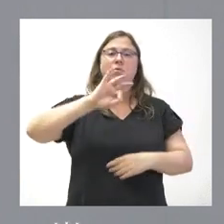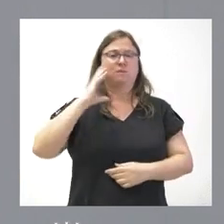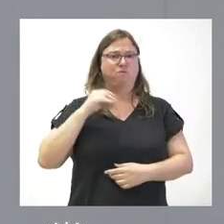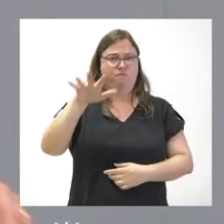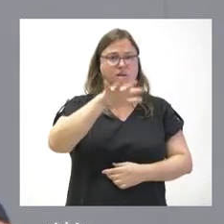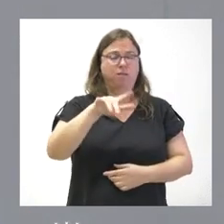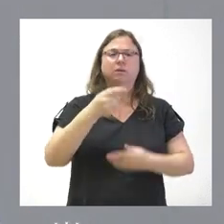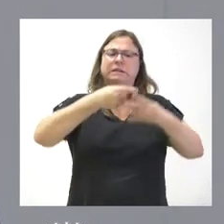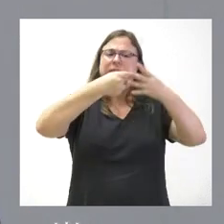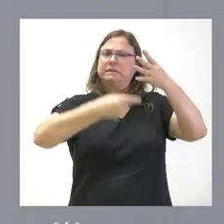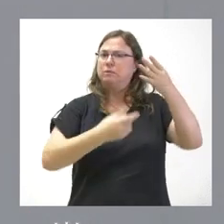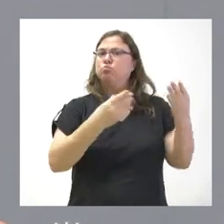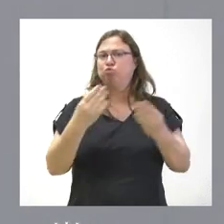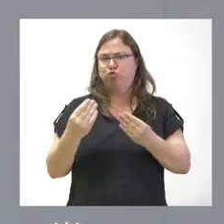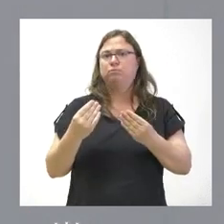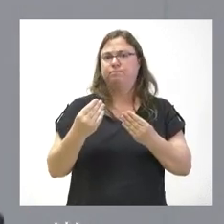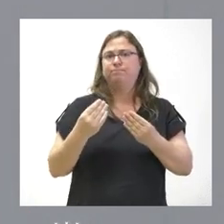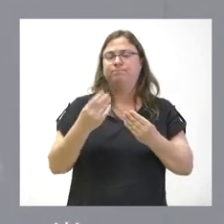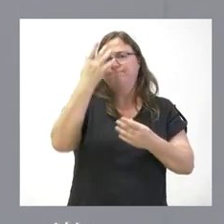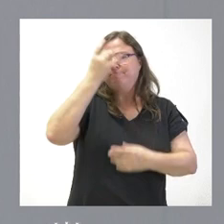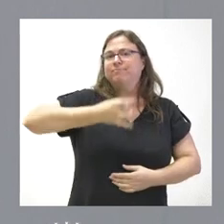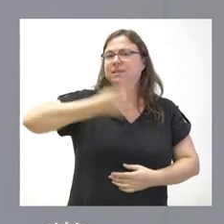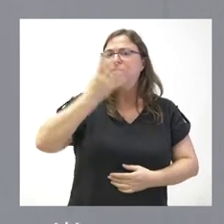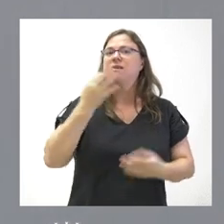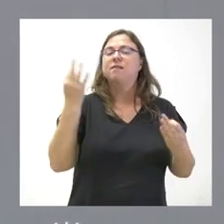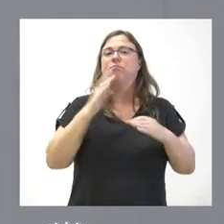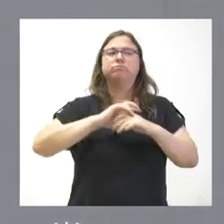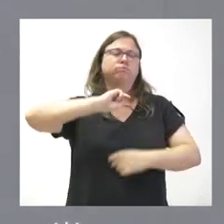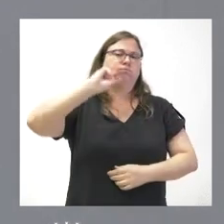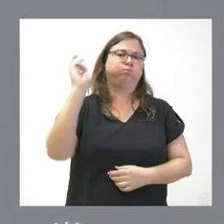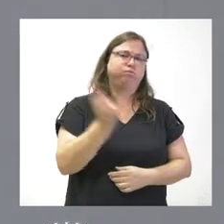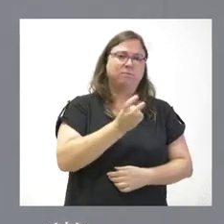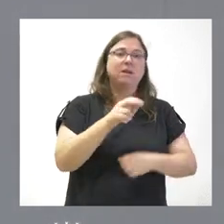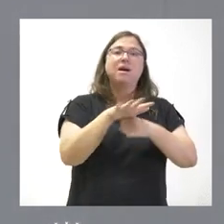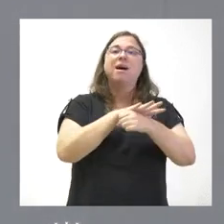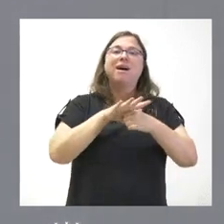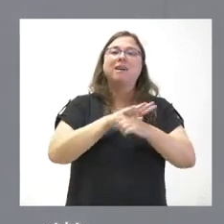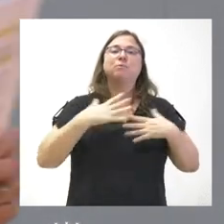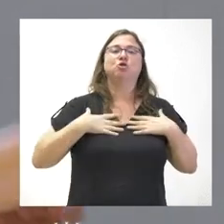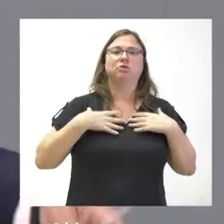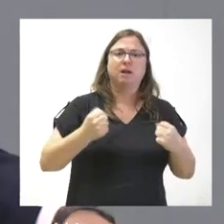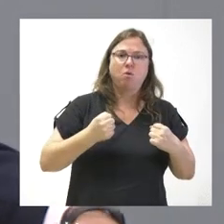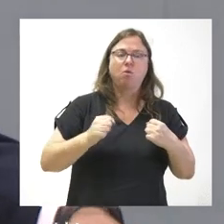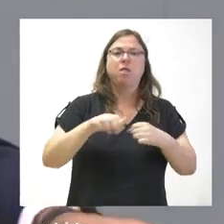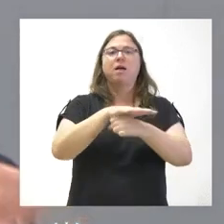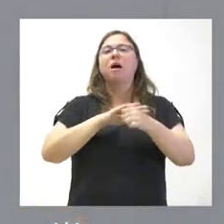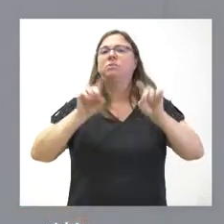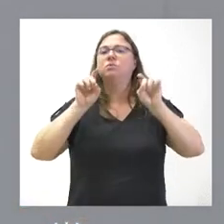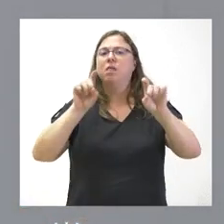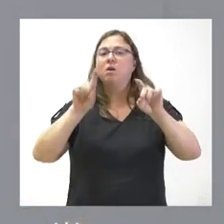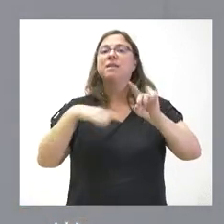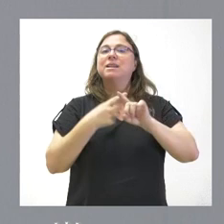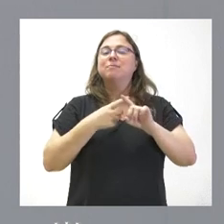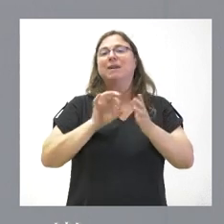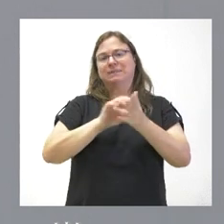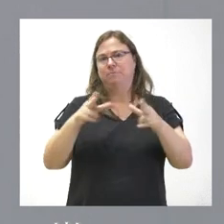listado muy amplio de iniciativas de todo tipo en el ámbito sanitario en el ámbito educativo también el ámbito de